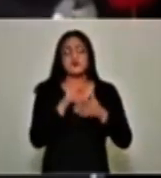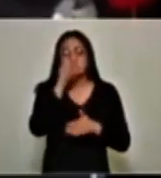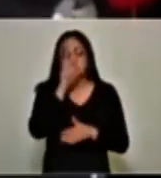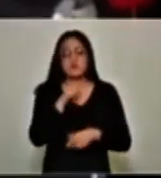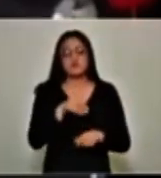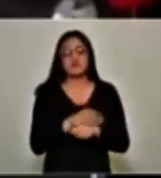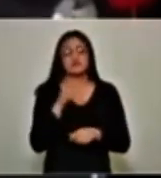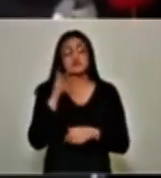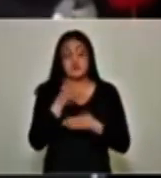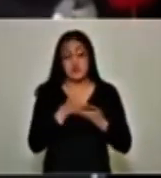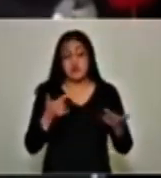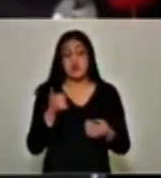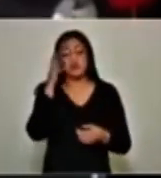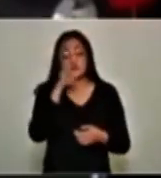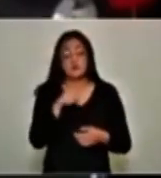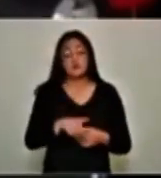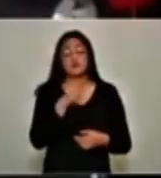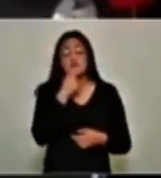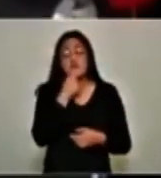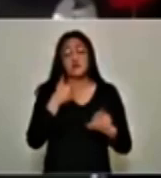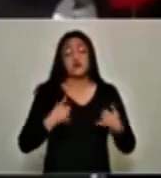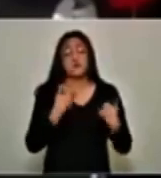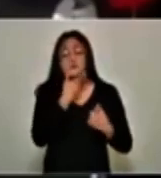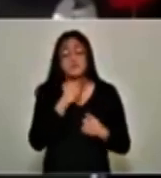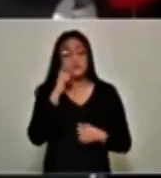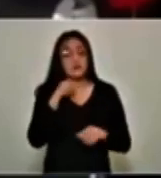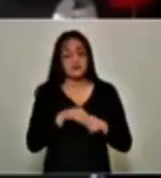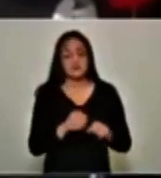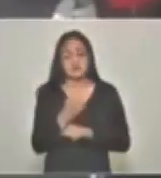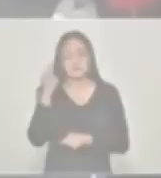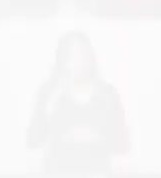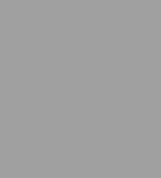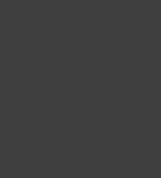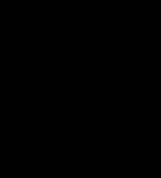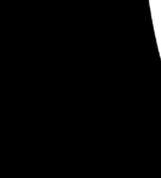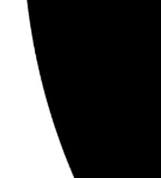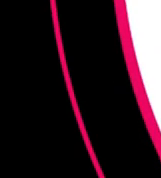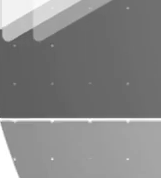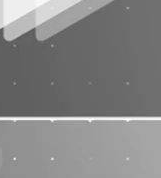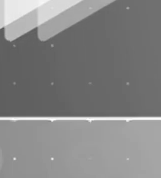presente y el futuro de niños ni adolescentes y jóvenes en el Estado de Puebla. Gracias.